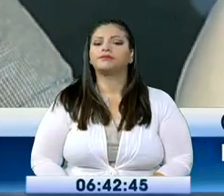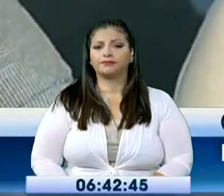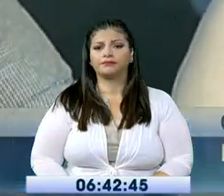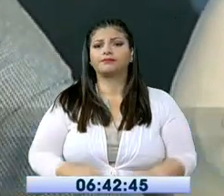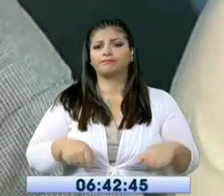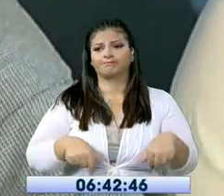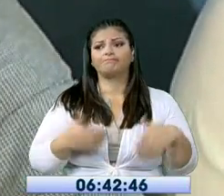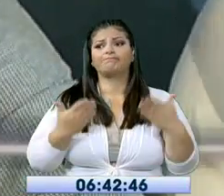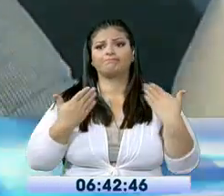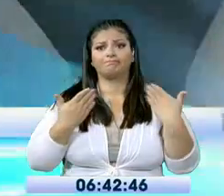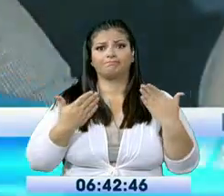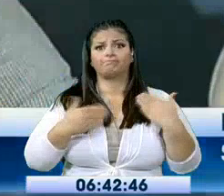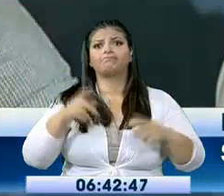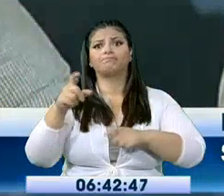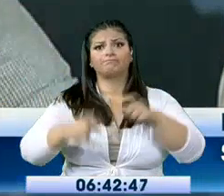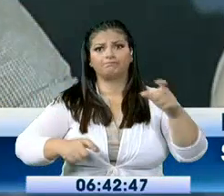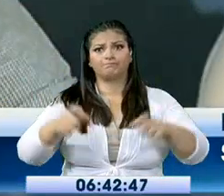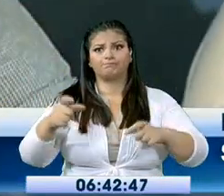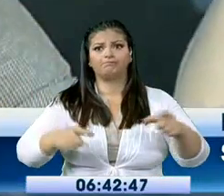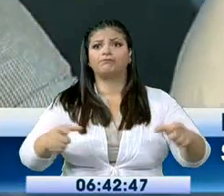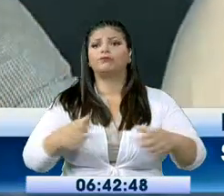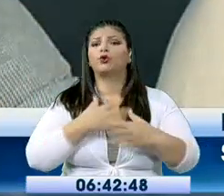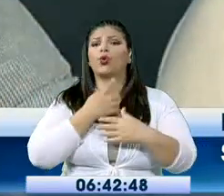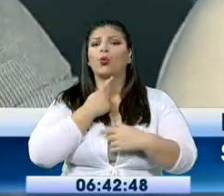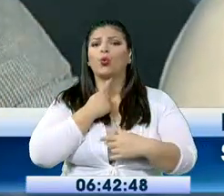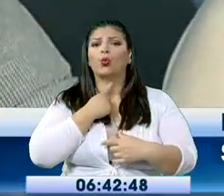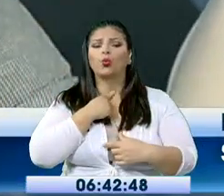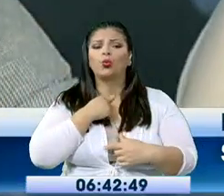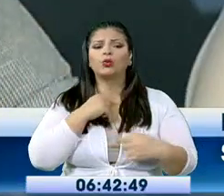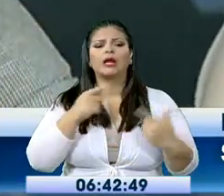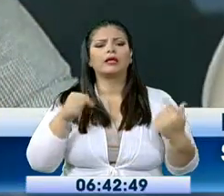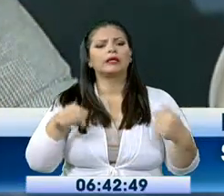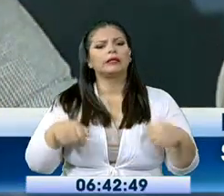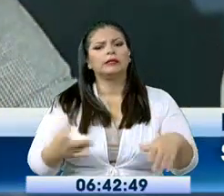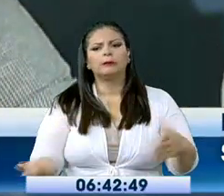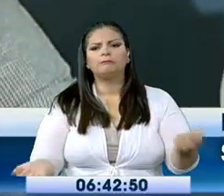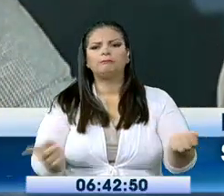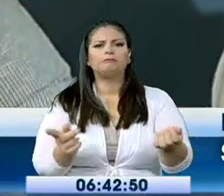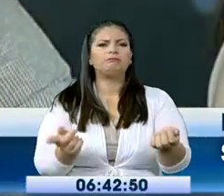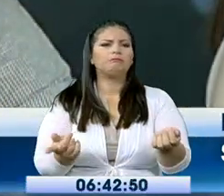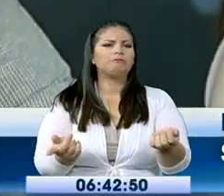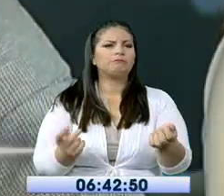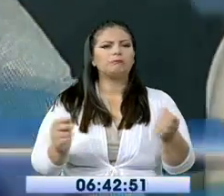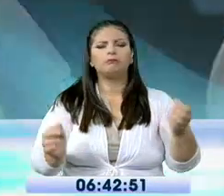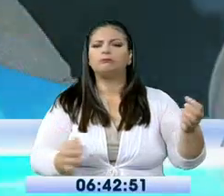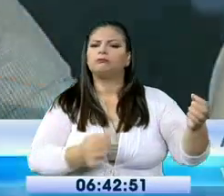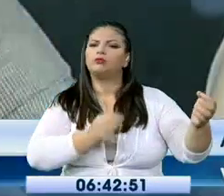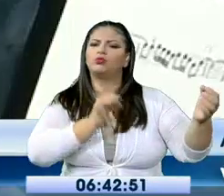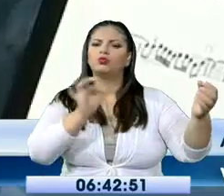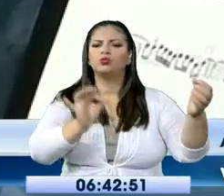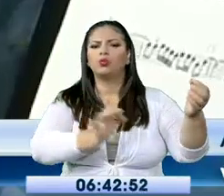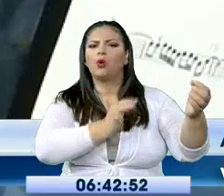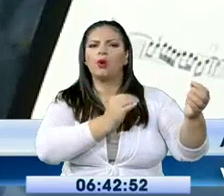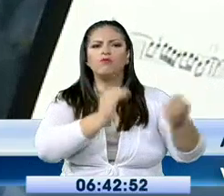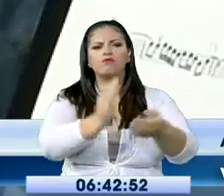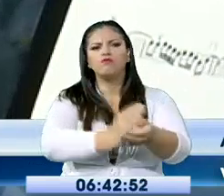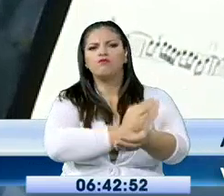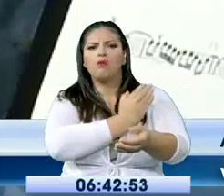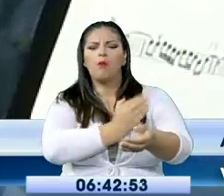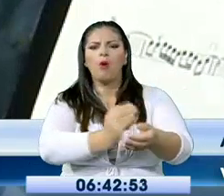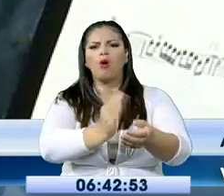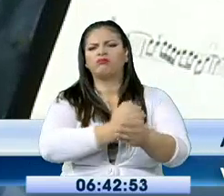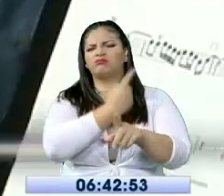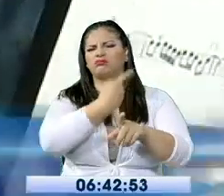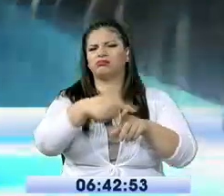forma parte de los espacios públicos o de los espacios privados resulta increíble la orquesta tendrá como